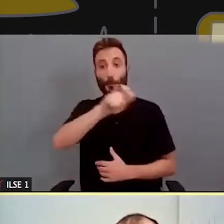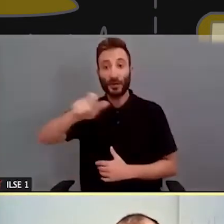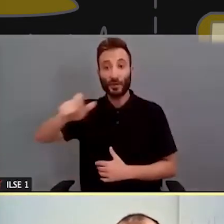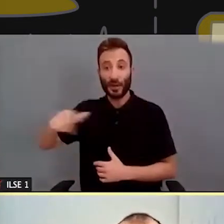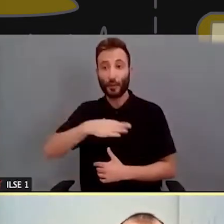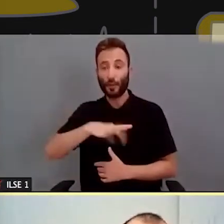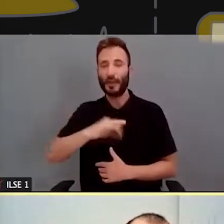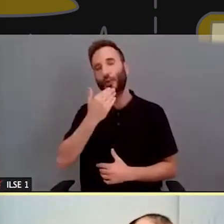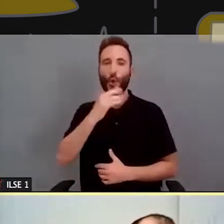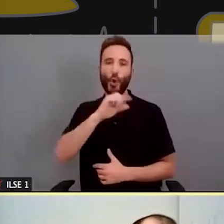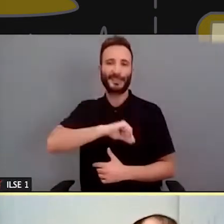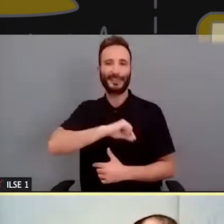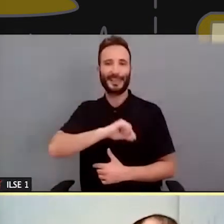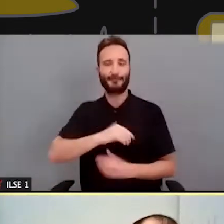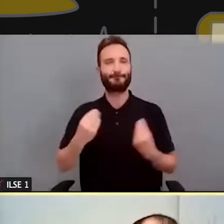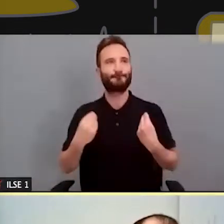viven, ¿no?